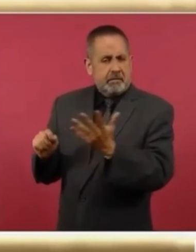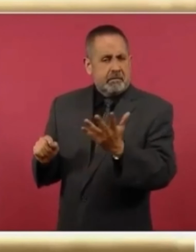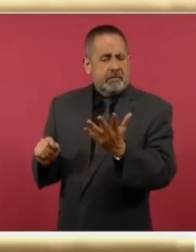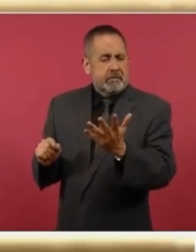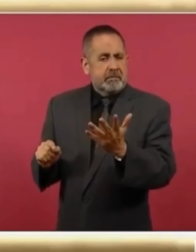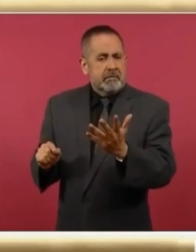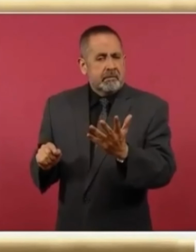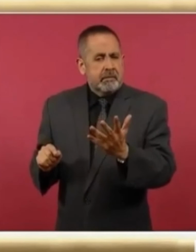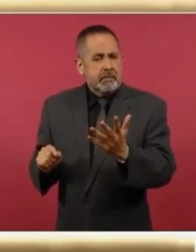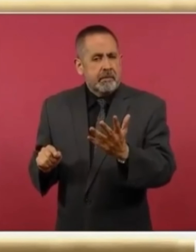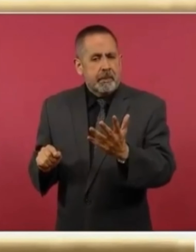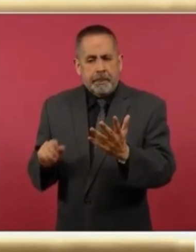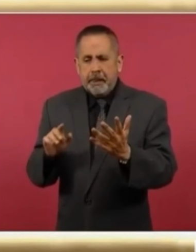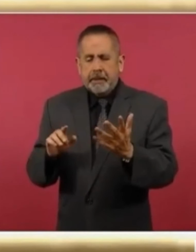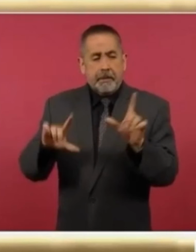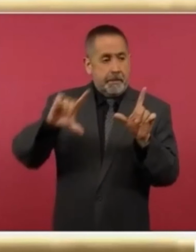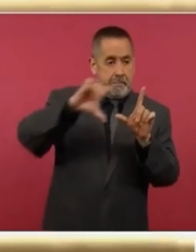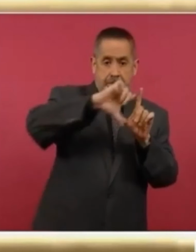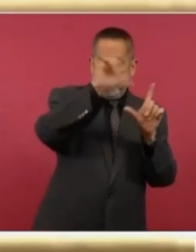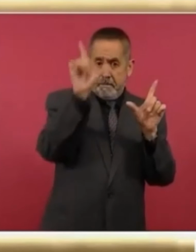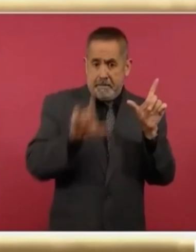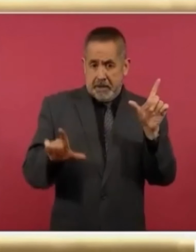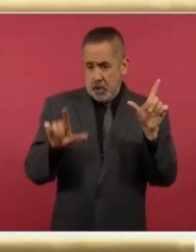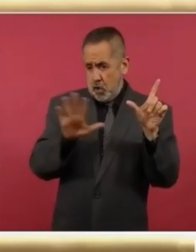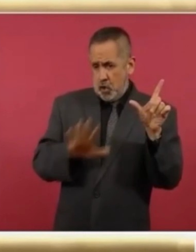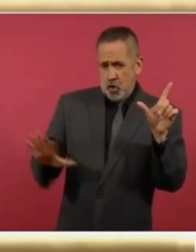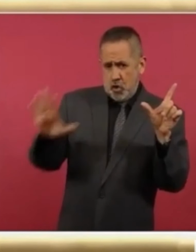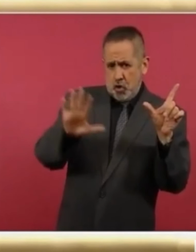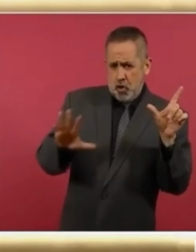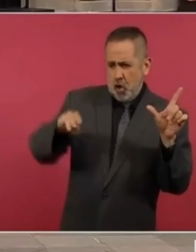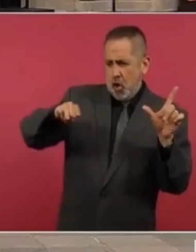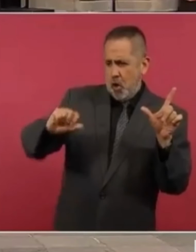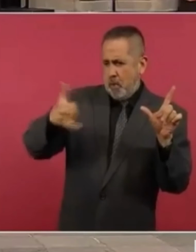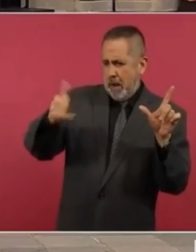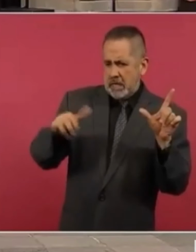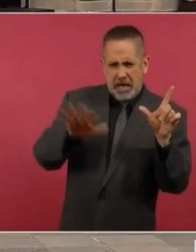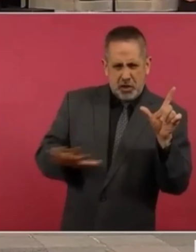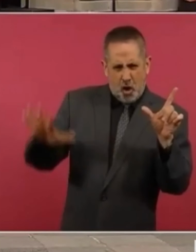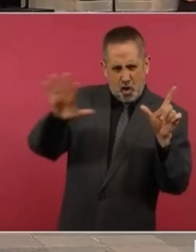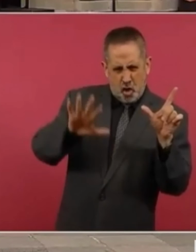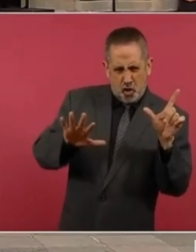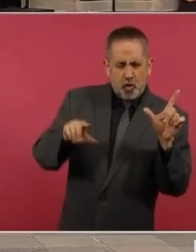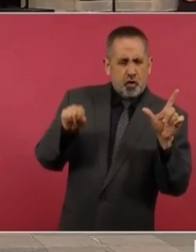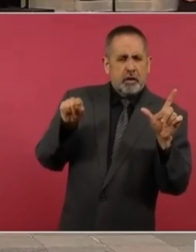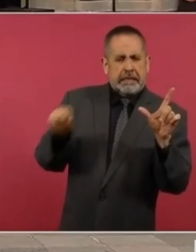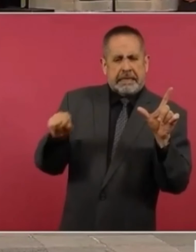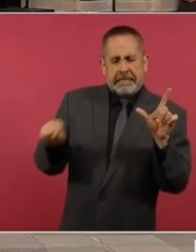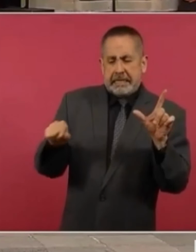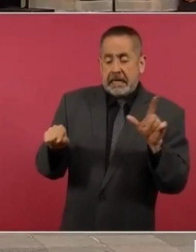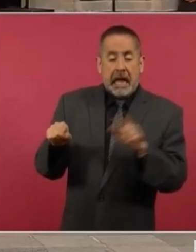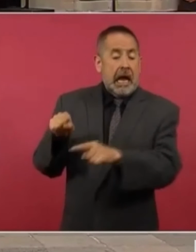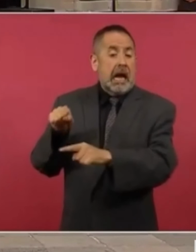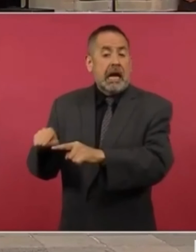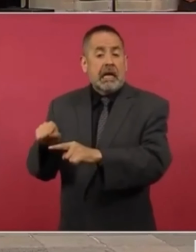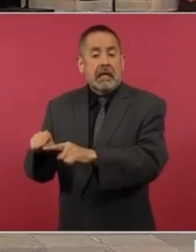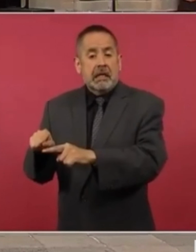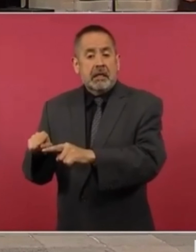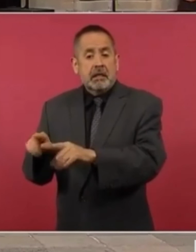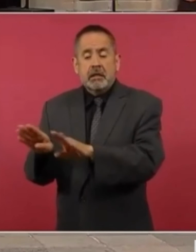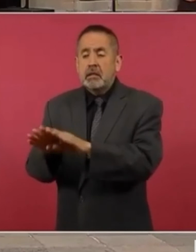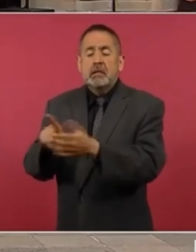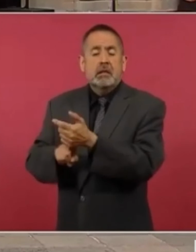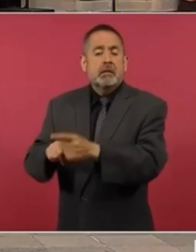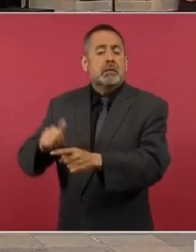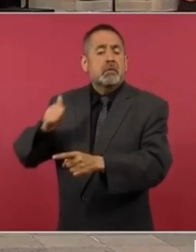Toda la región maya, que es de las